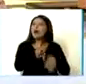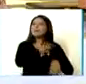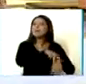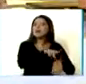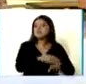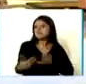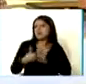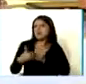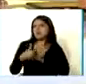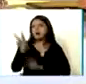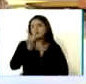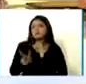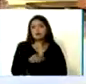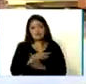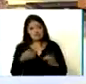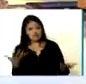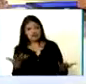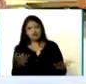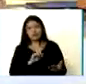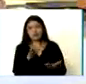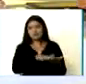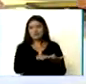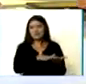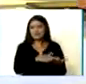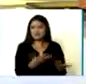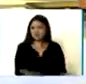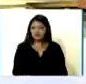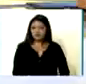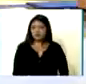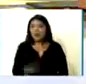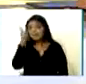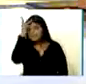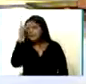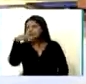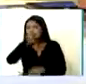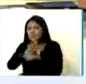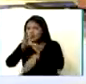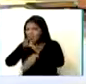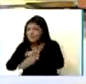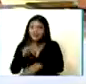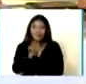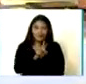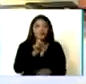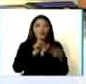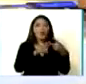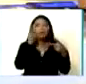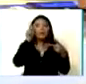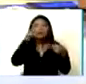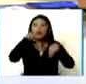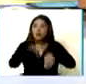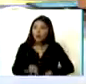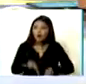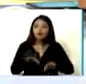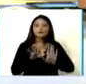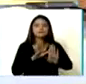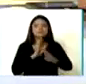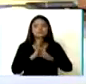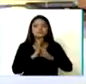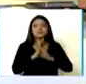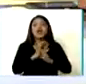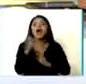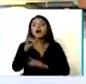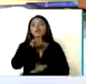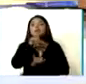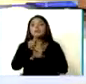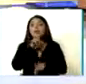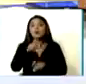con Venezuela, pero ni siquiera son capaces pero de resolver los propios problemas. Pero es que no solo son los médicos en Perú, también son los profesores que están en huelga. Mira, teníamos una pregunta del día, ya tenemos interacción.